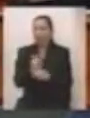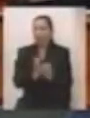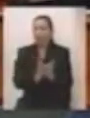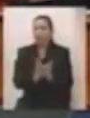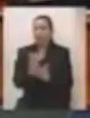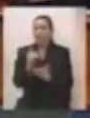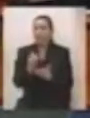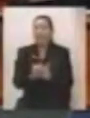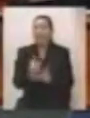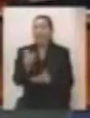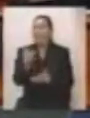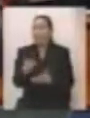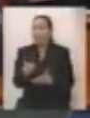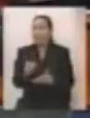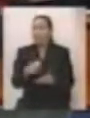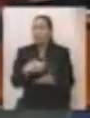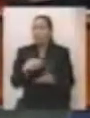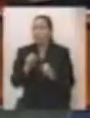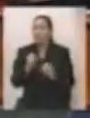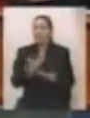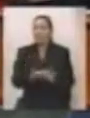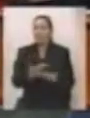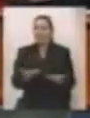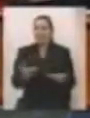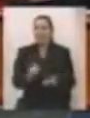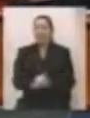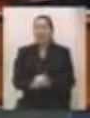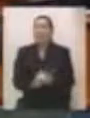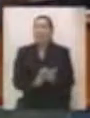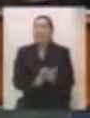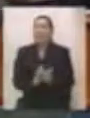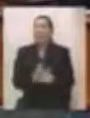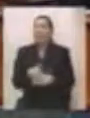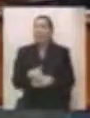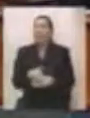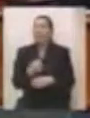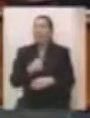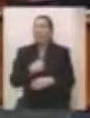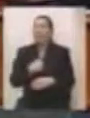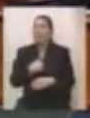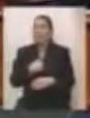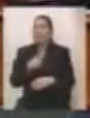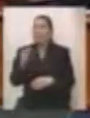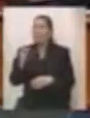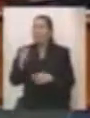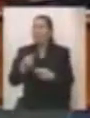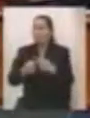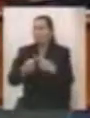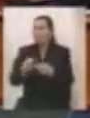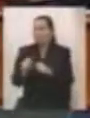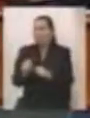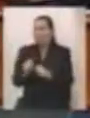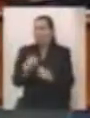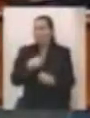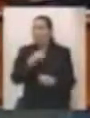medio, para que el usuario pueda tener las herramientas mediáticas a través del propio proveedor, que fundamentalmente son